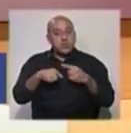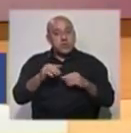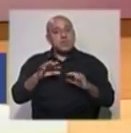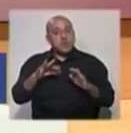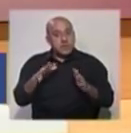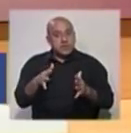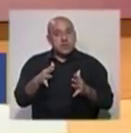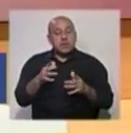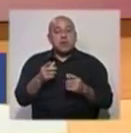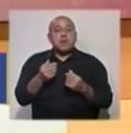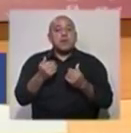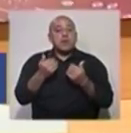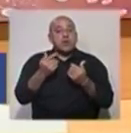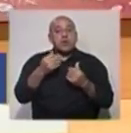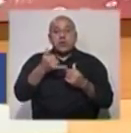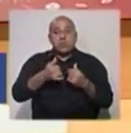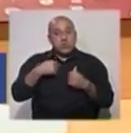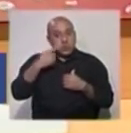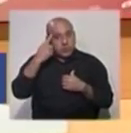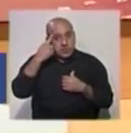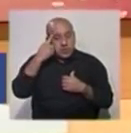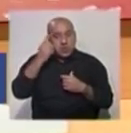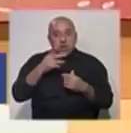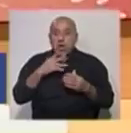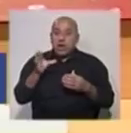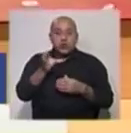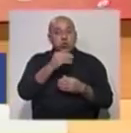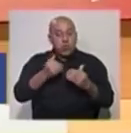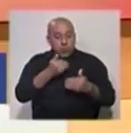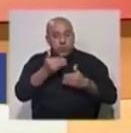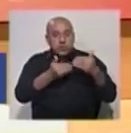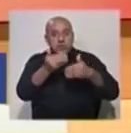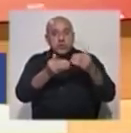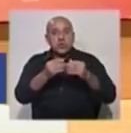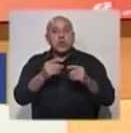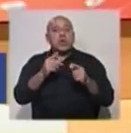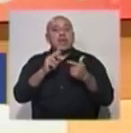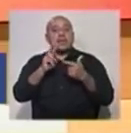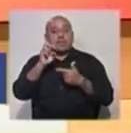coincidencia que debiera hacernos pensar, a todo un proceso en donde el impeachment